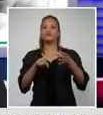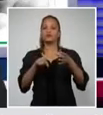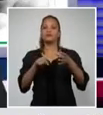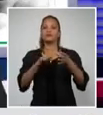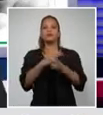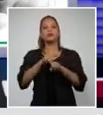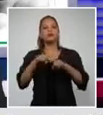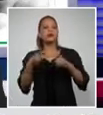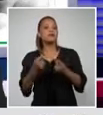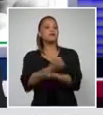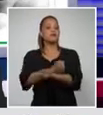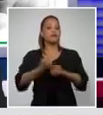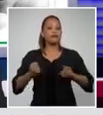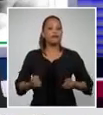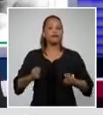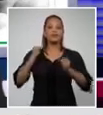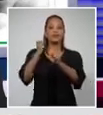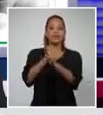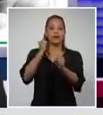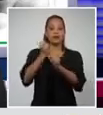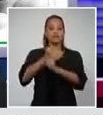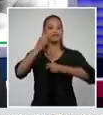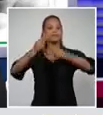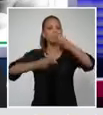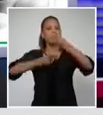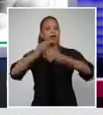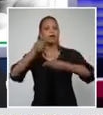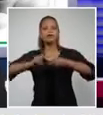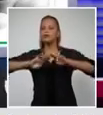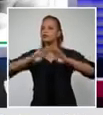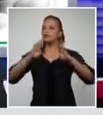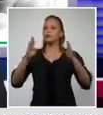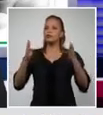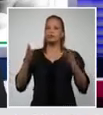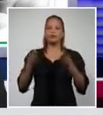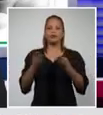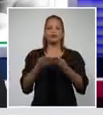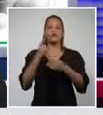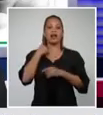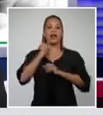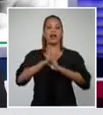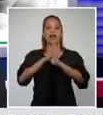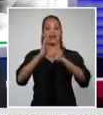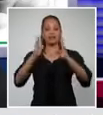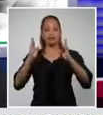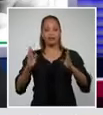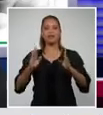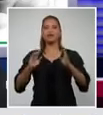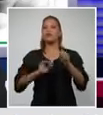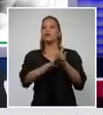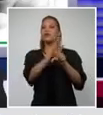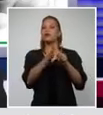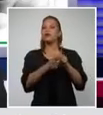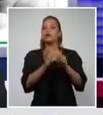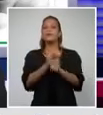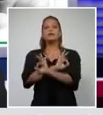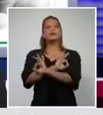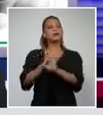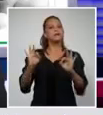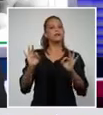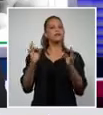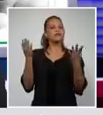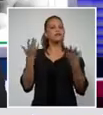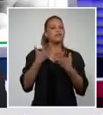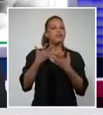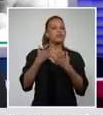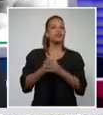esfuerzo, el trabajo que han venido realizando durante todo este año de COVID-19, especialmente